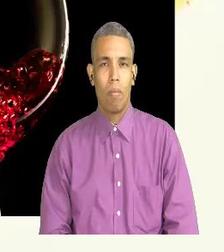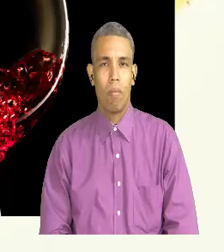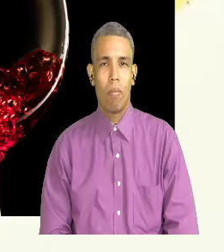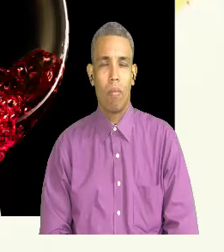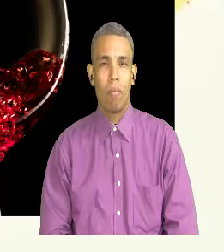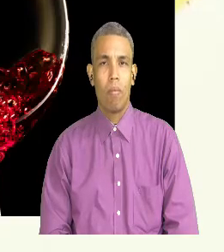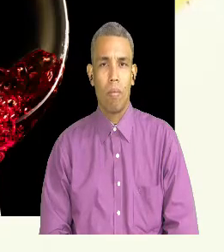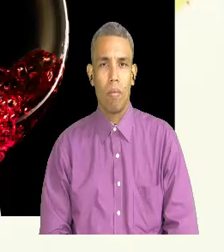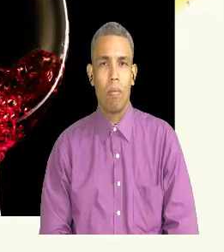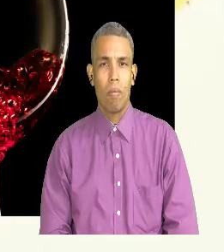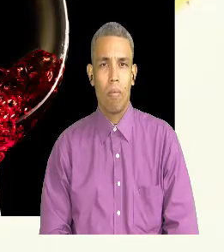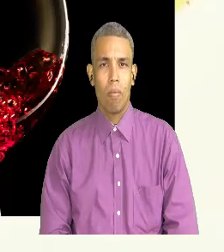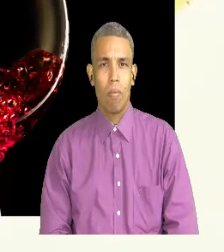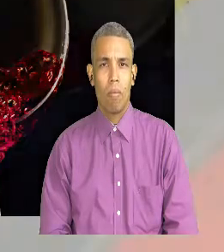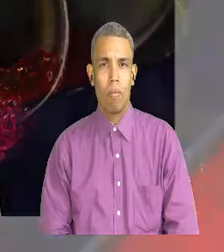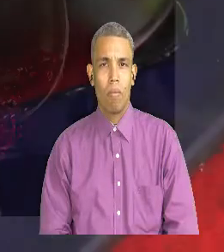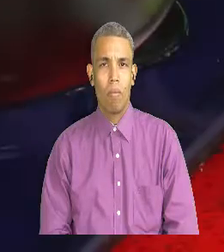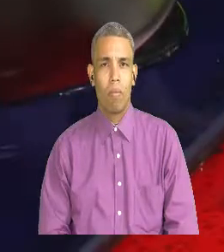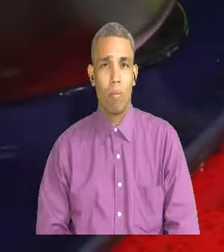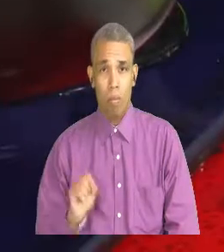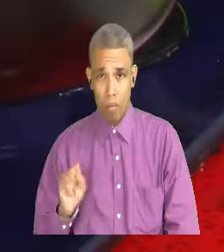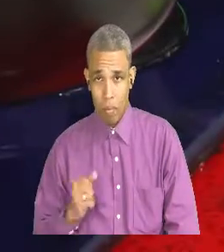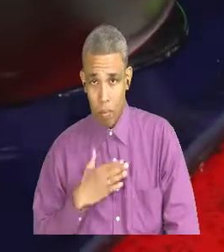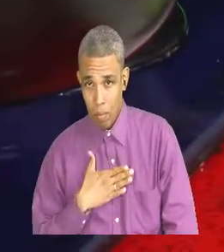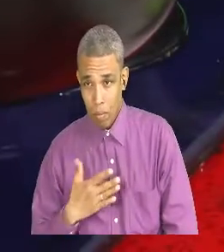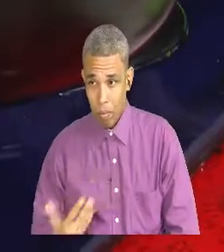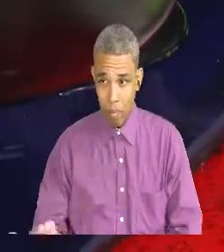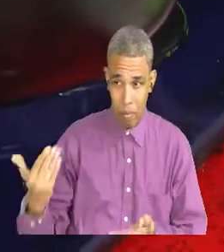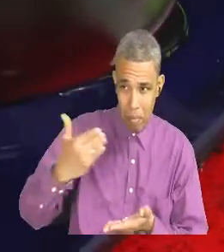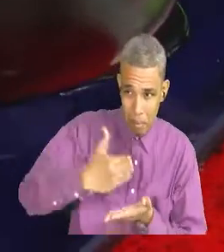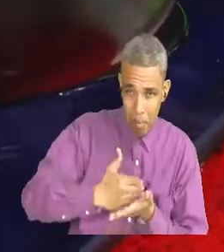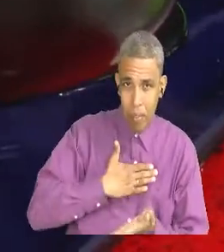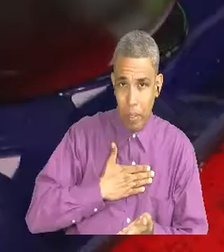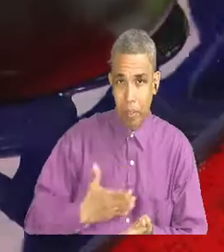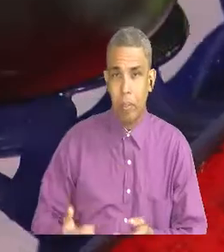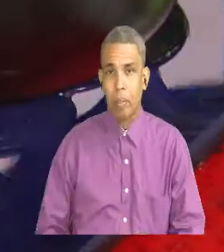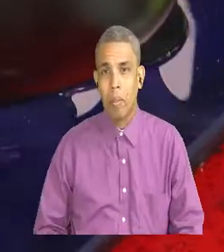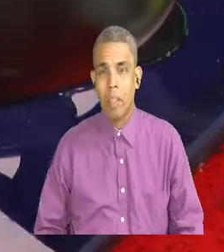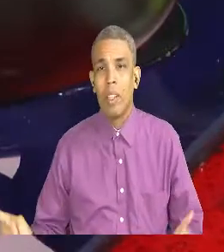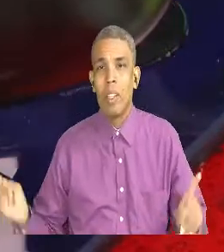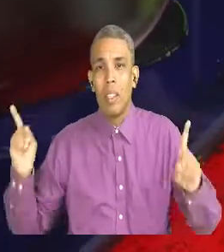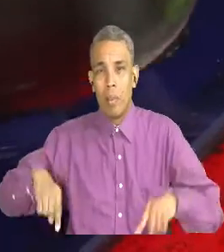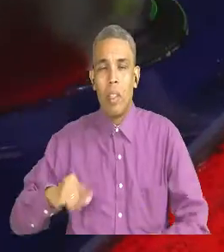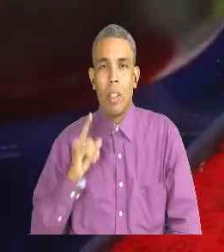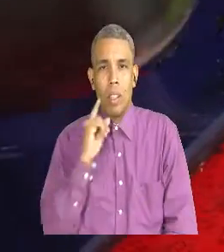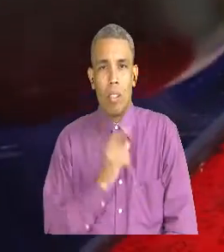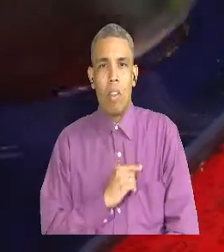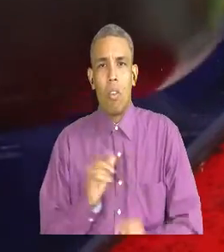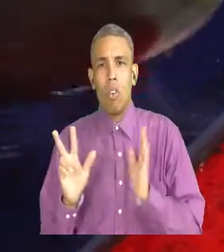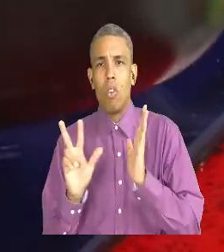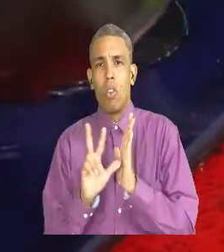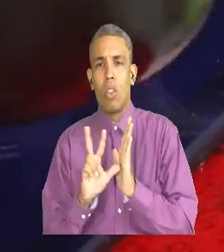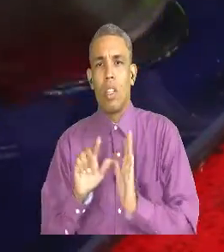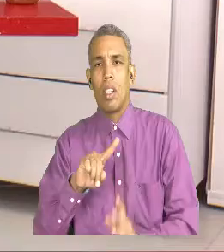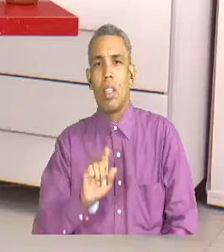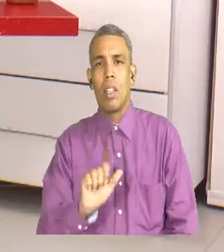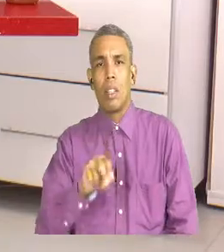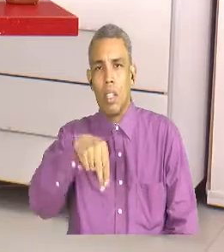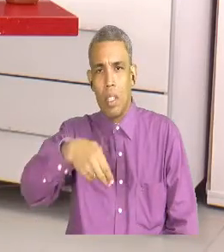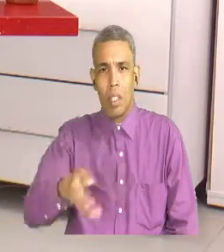Claro, Rochi, allá los esperamos. Y recuerden que en el Hotel San Silvestre también estamos ubicados con nuestra sucursal. Sí, señor. Y